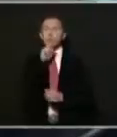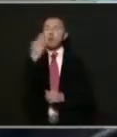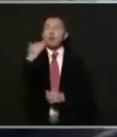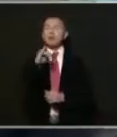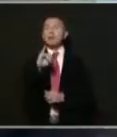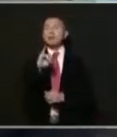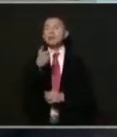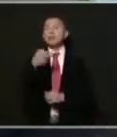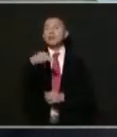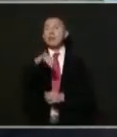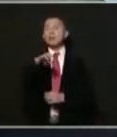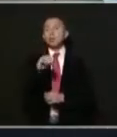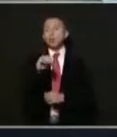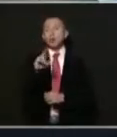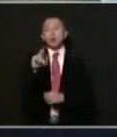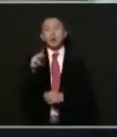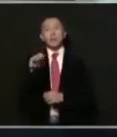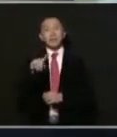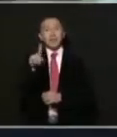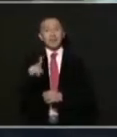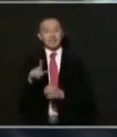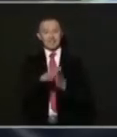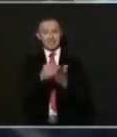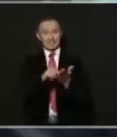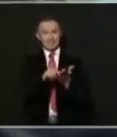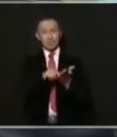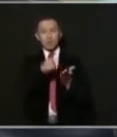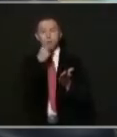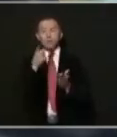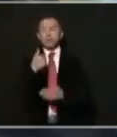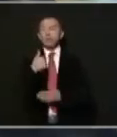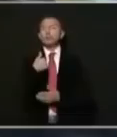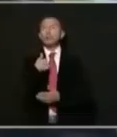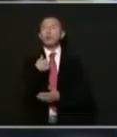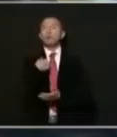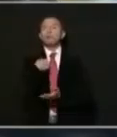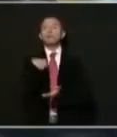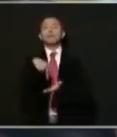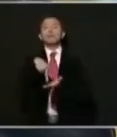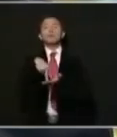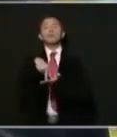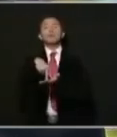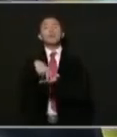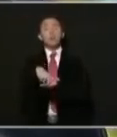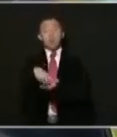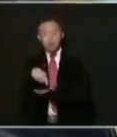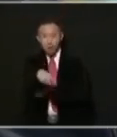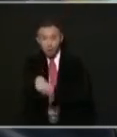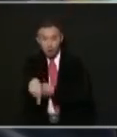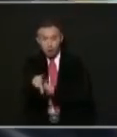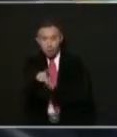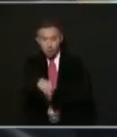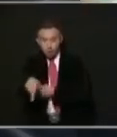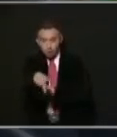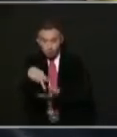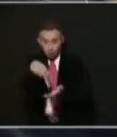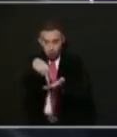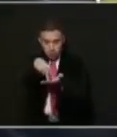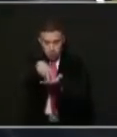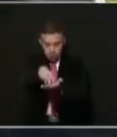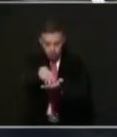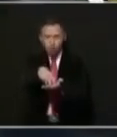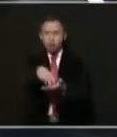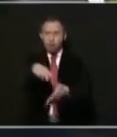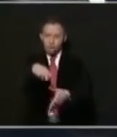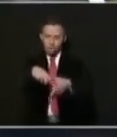el nigromante, yo me hinco donde se hinca el pueblo.